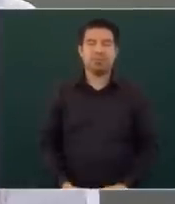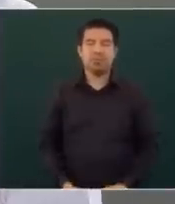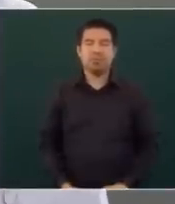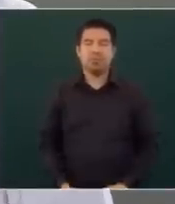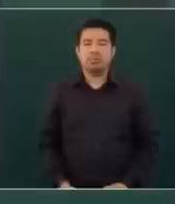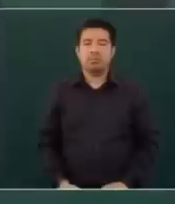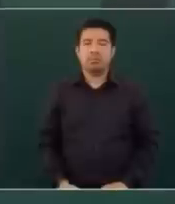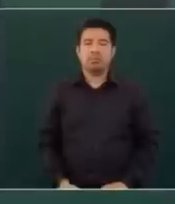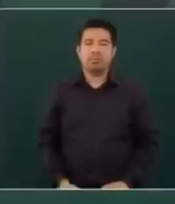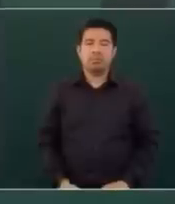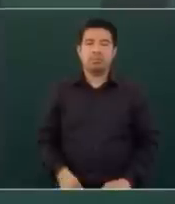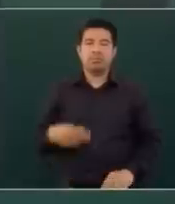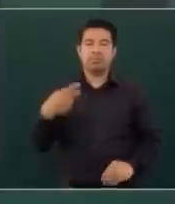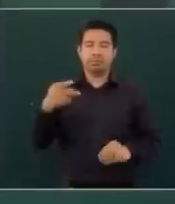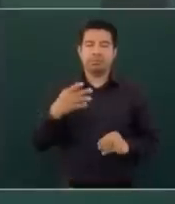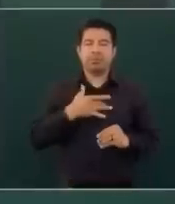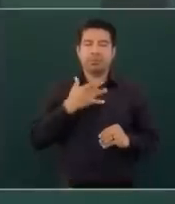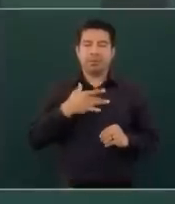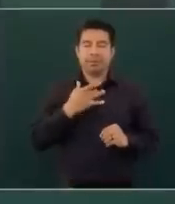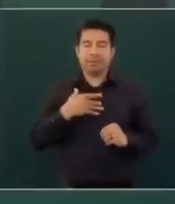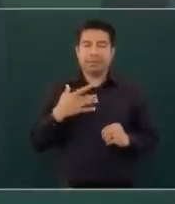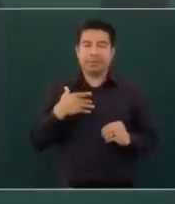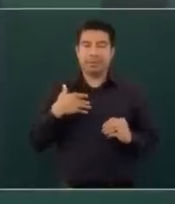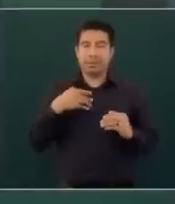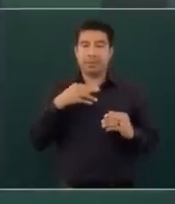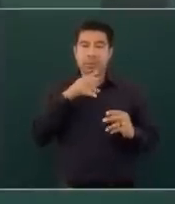más, muestran